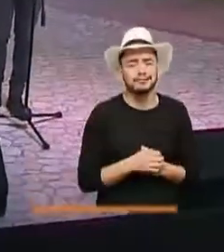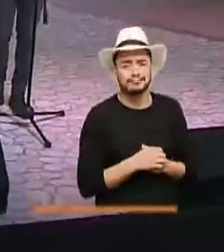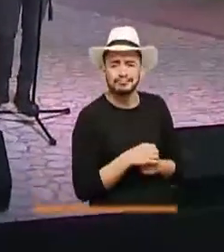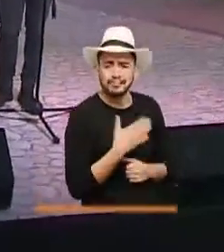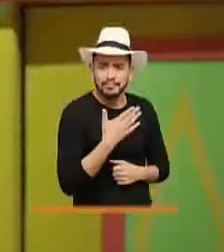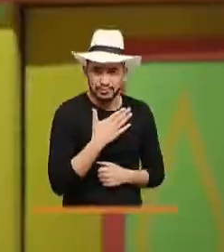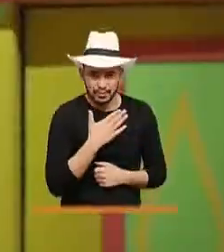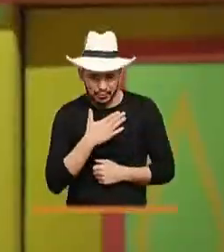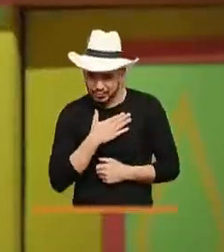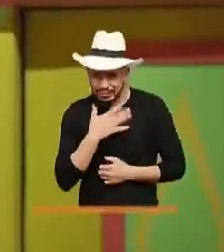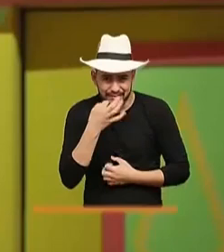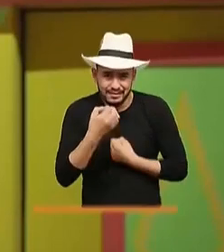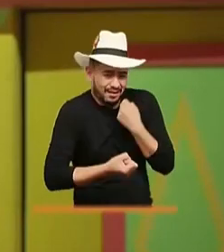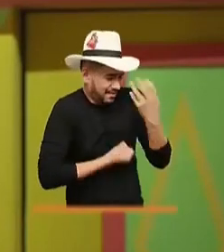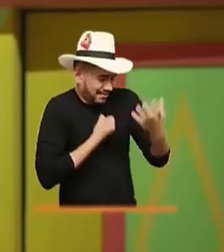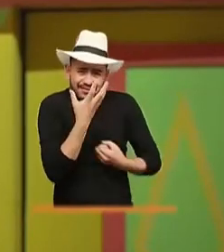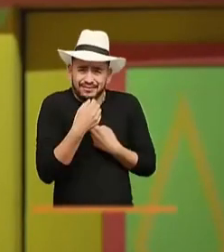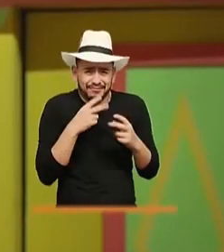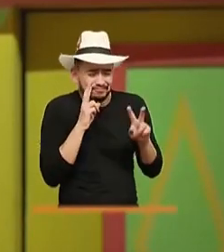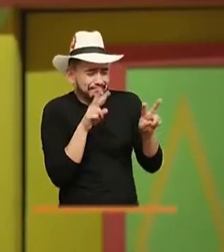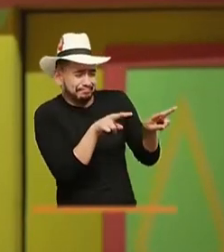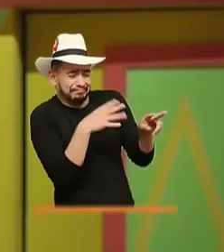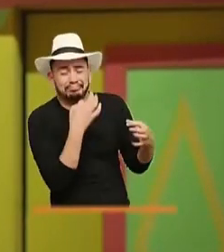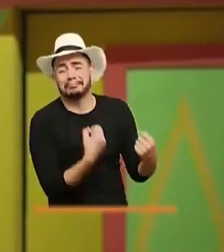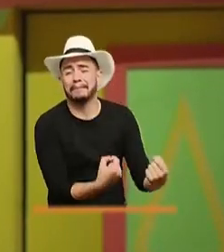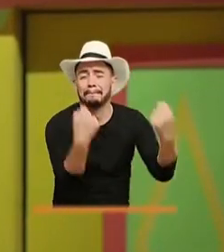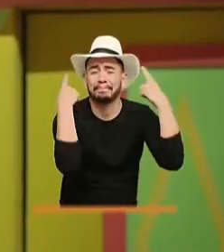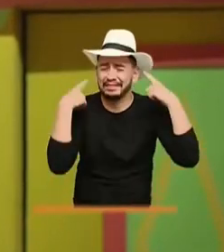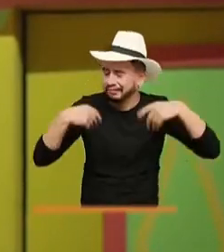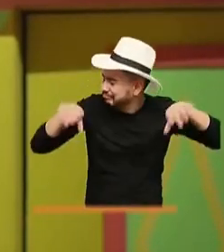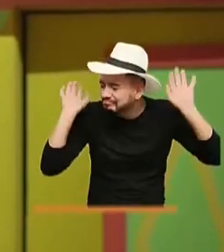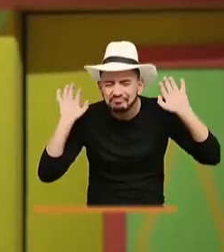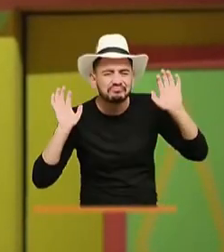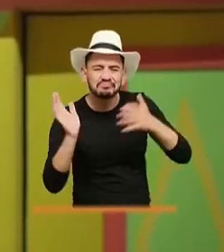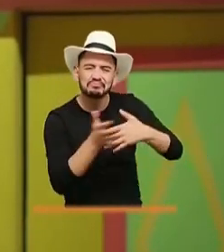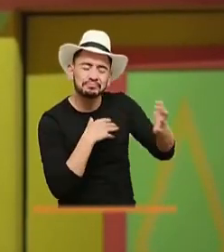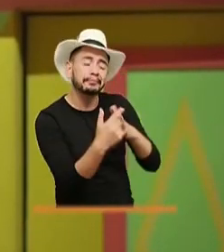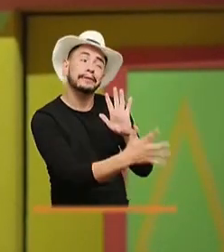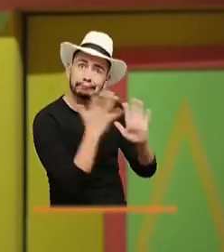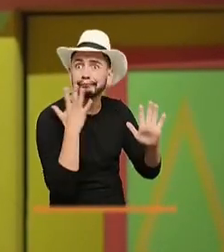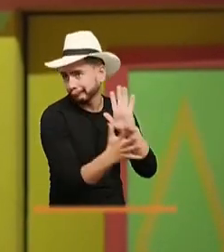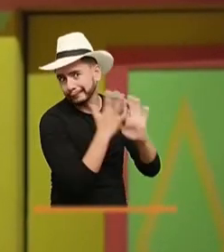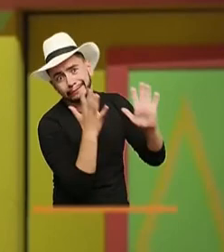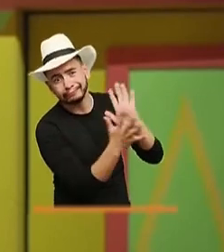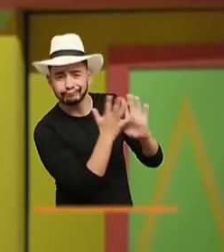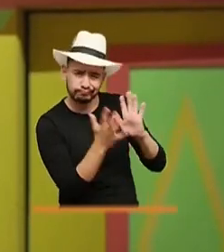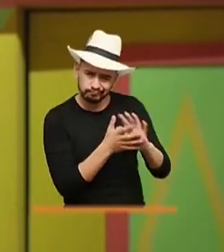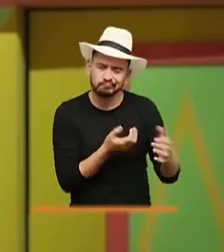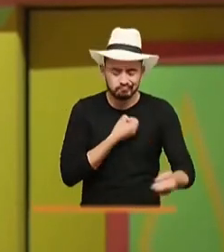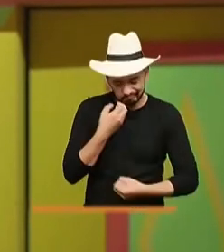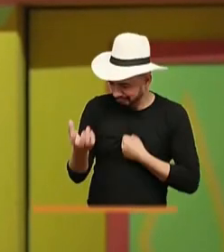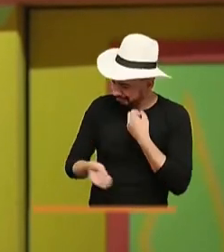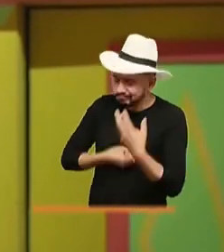la tanda y sin embargo confío, pues mis venas troveriles son